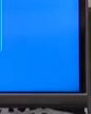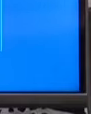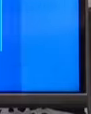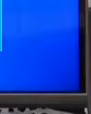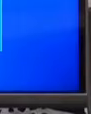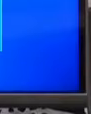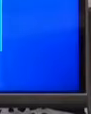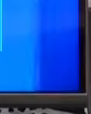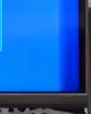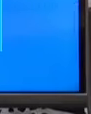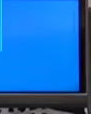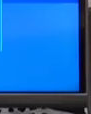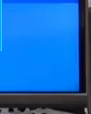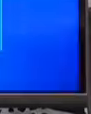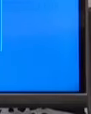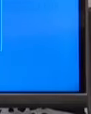ayer pasó,